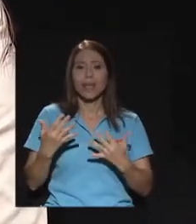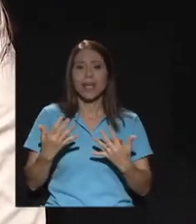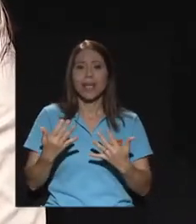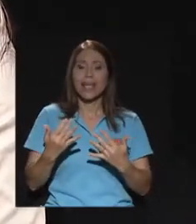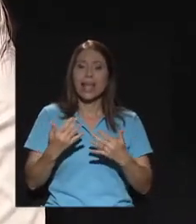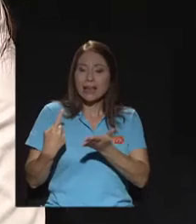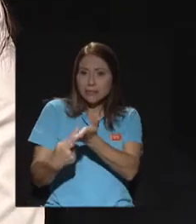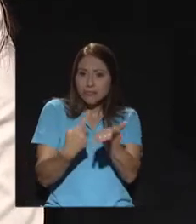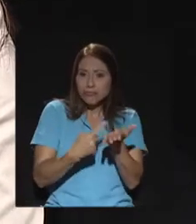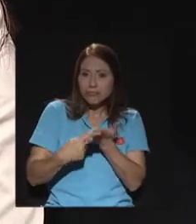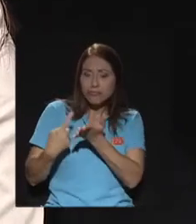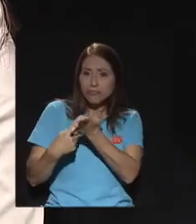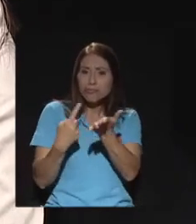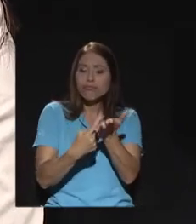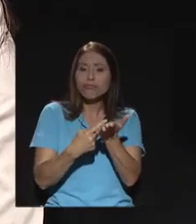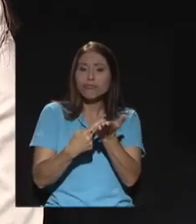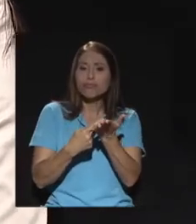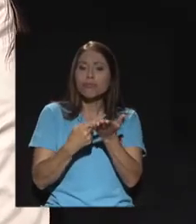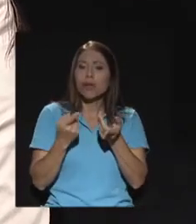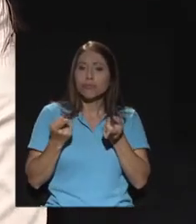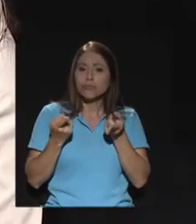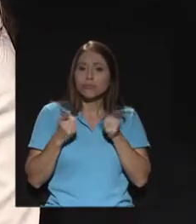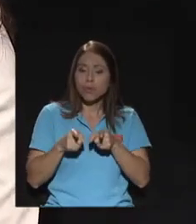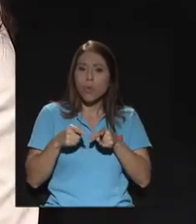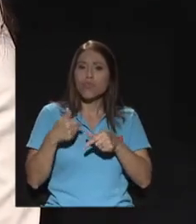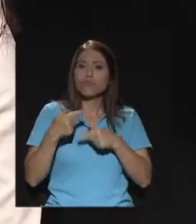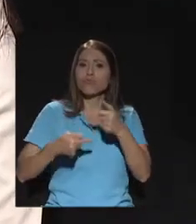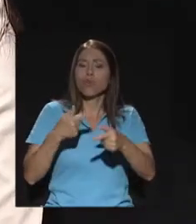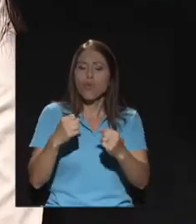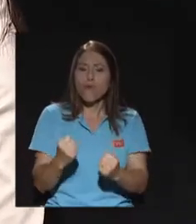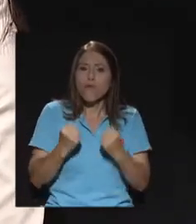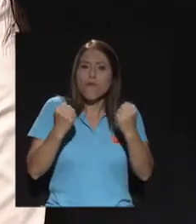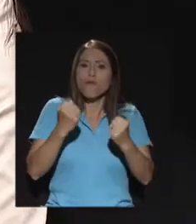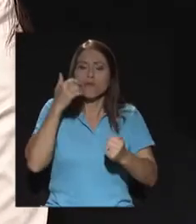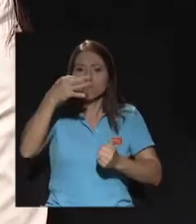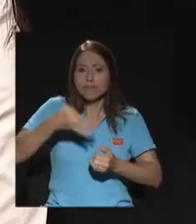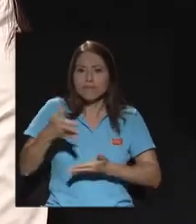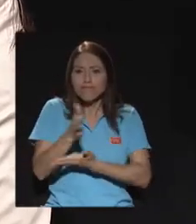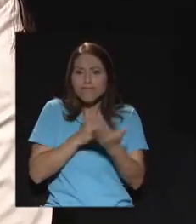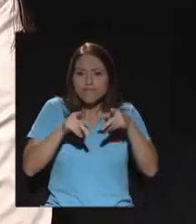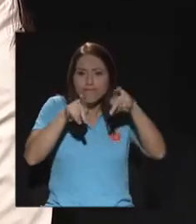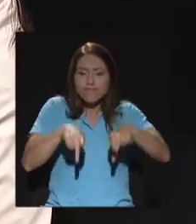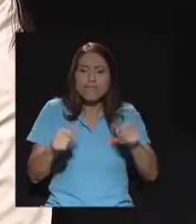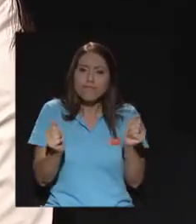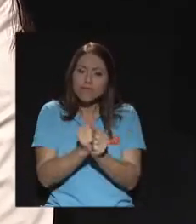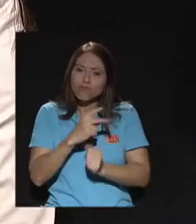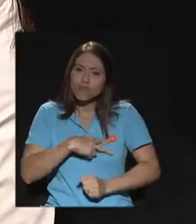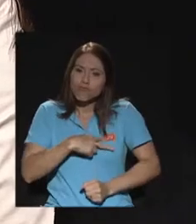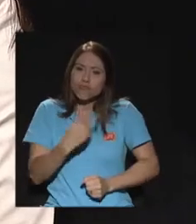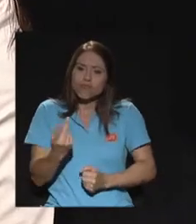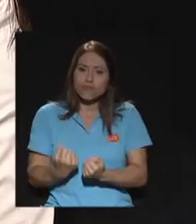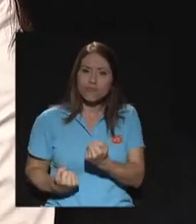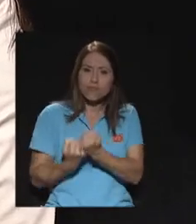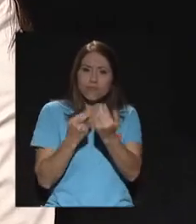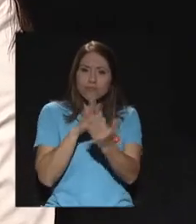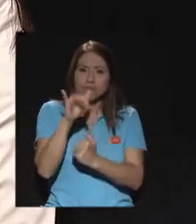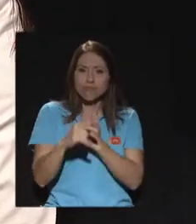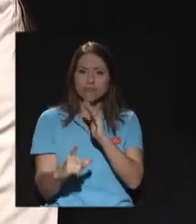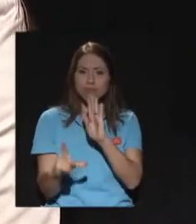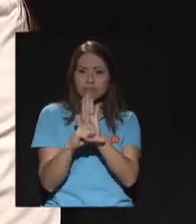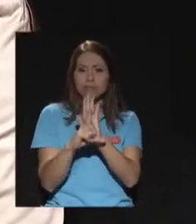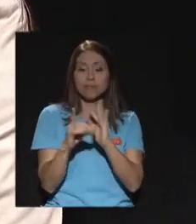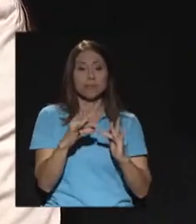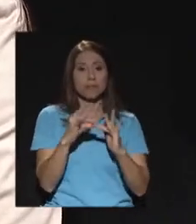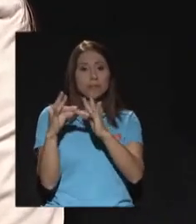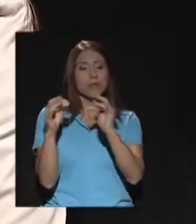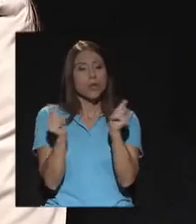que la discusión se va a dar fuertemente y creo que hay personas con mucha voluntad de apoyar ese proyecto de ley y sobre